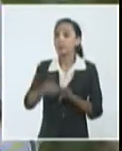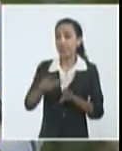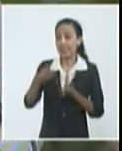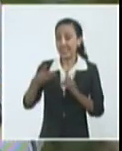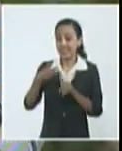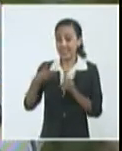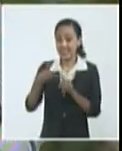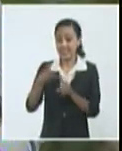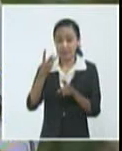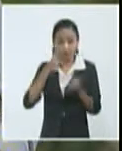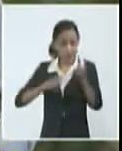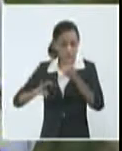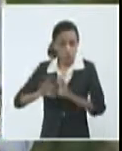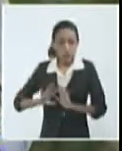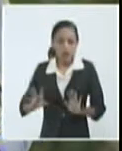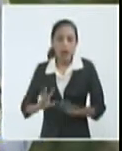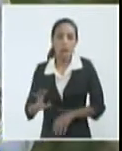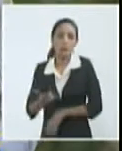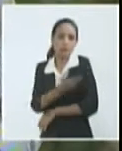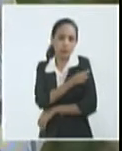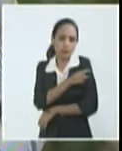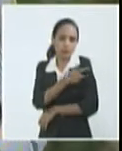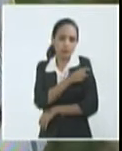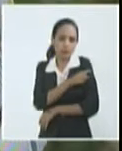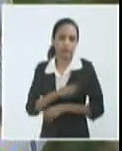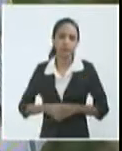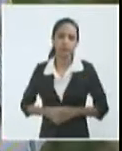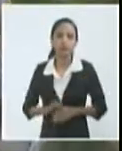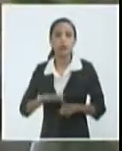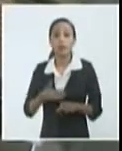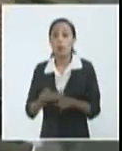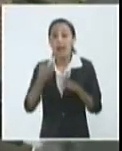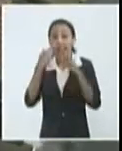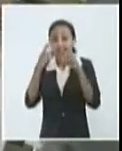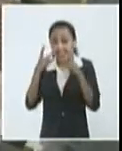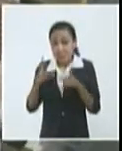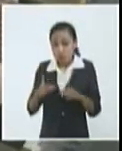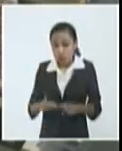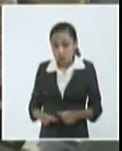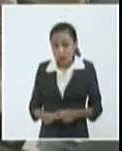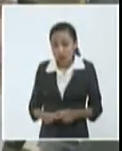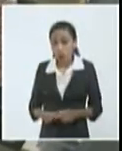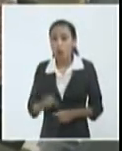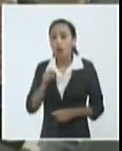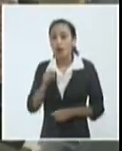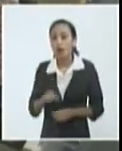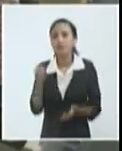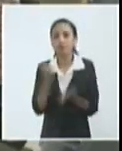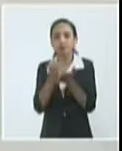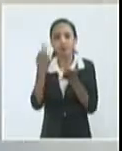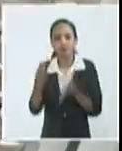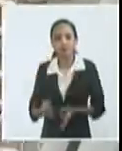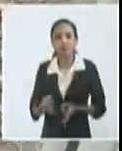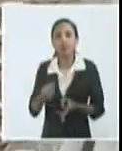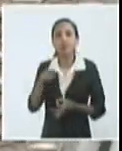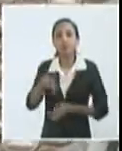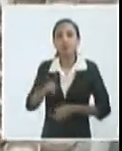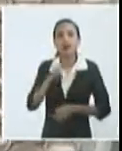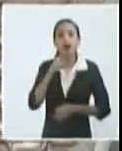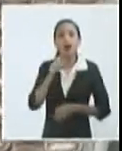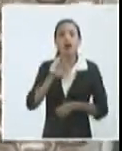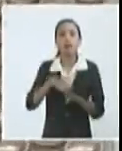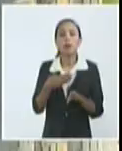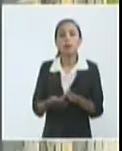de intervención. Con los resultados del estudio de intervención y la aprobación del CERMED pudimos ir a las intervenciones en